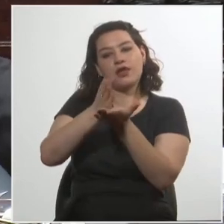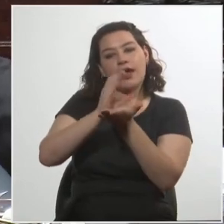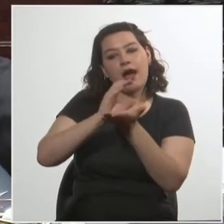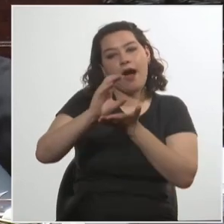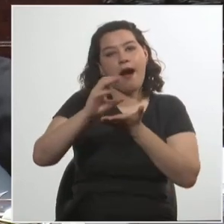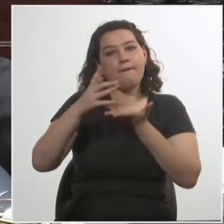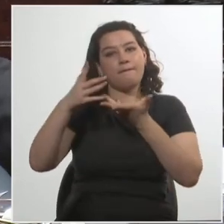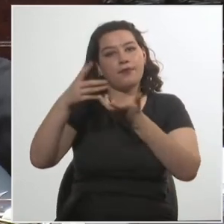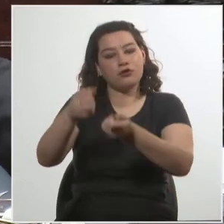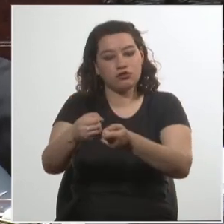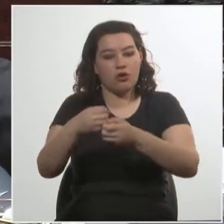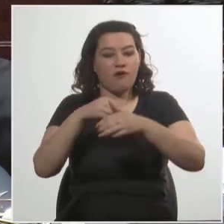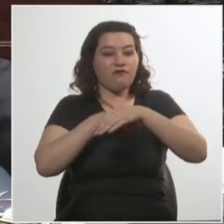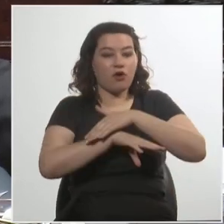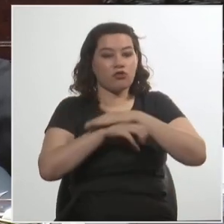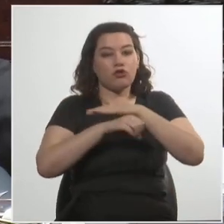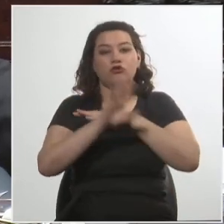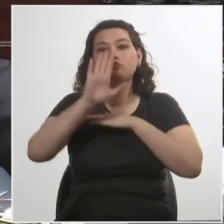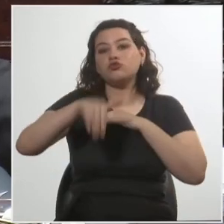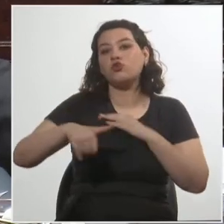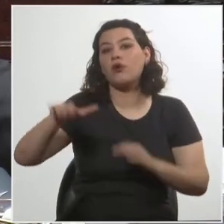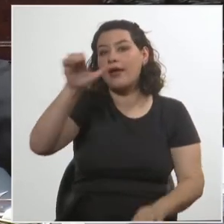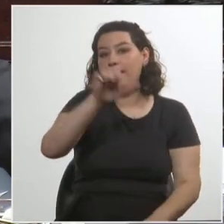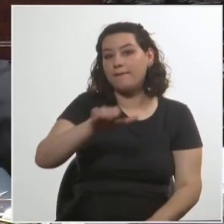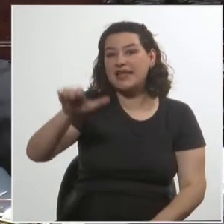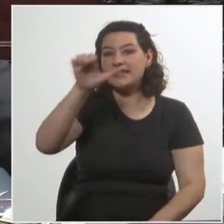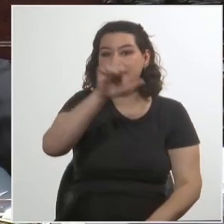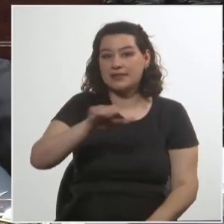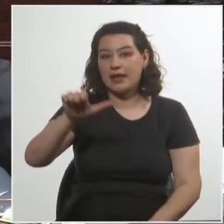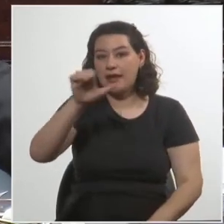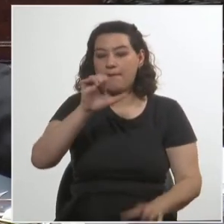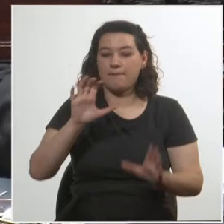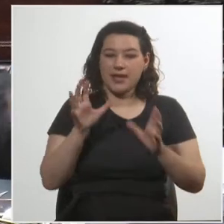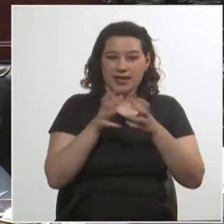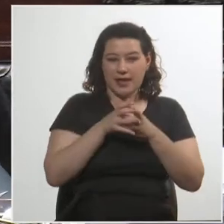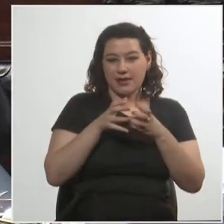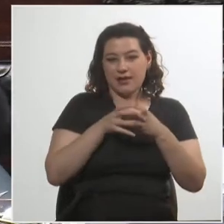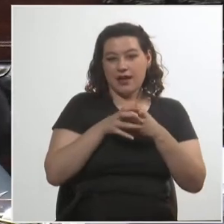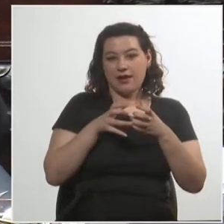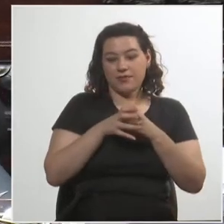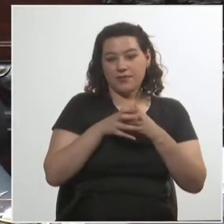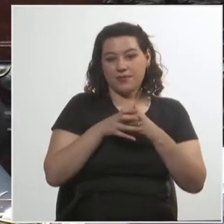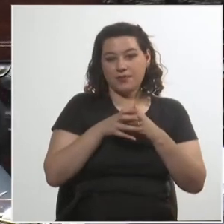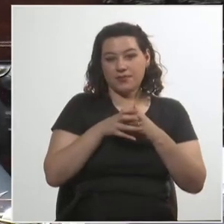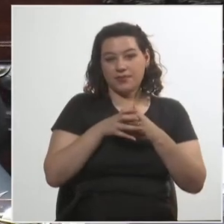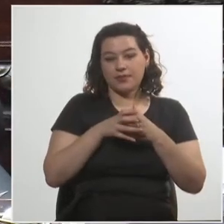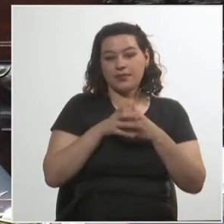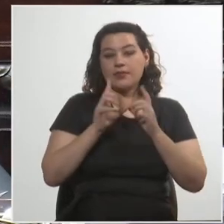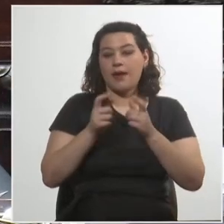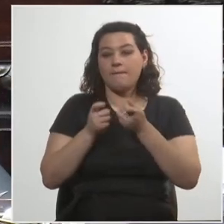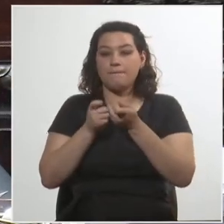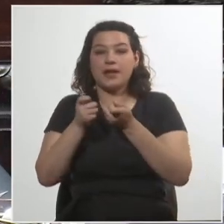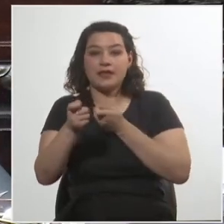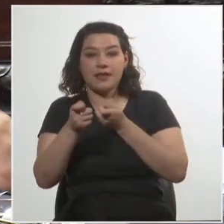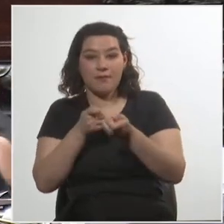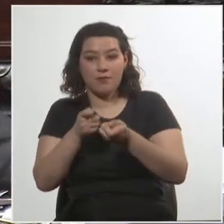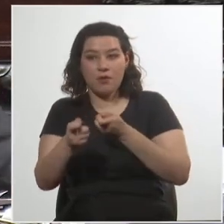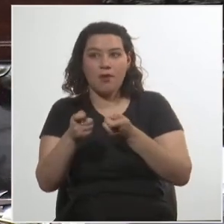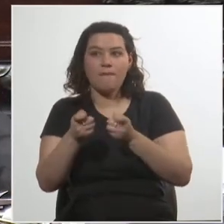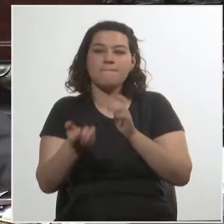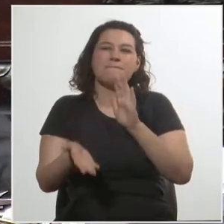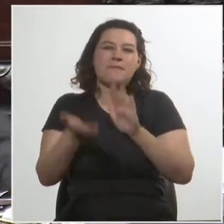del fondo las empresas de las Industrias lácteas de menor escala y en el caso de los préstamos se le dará